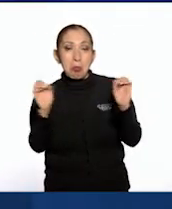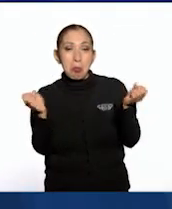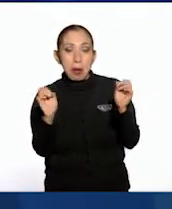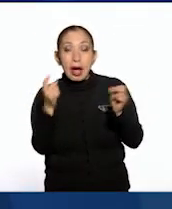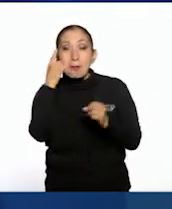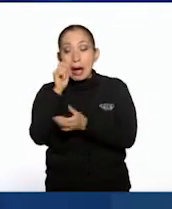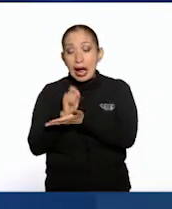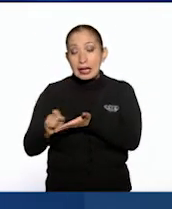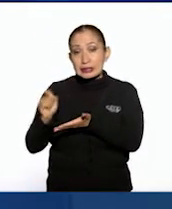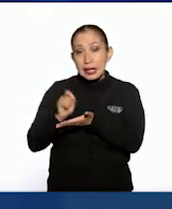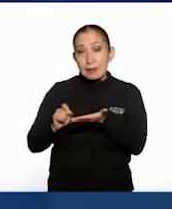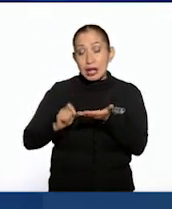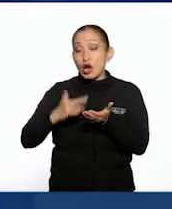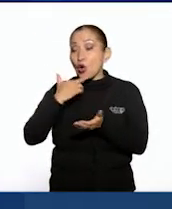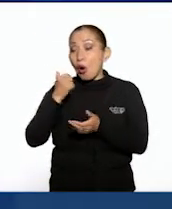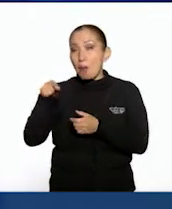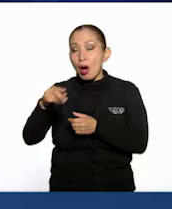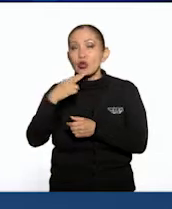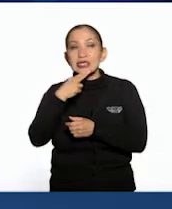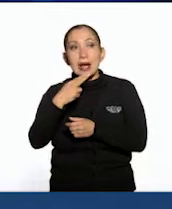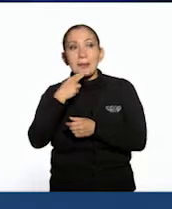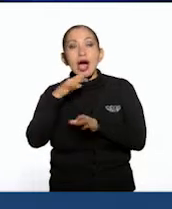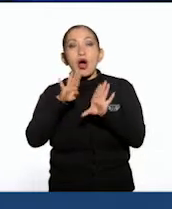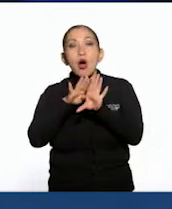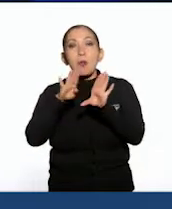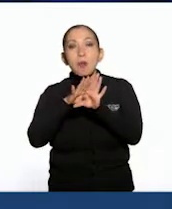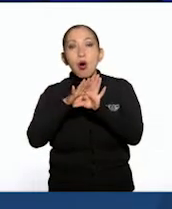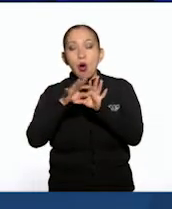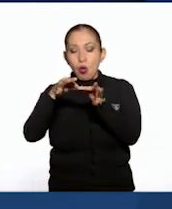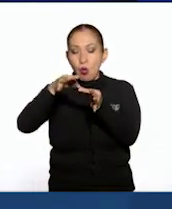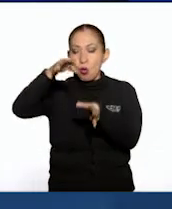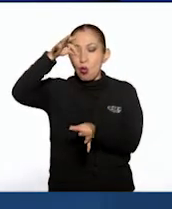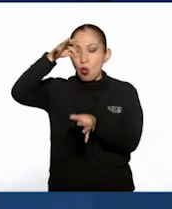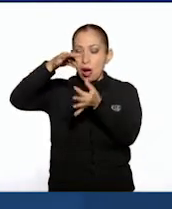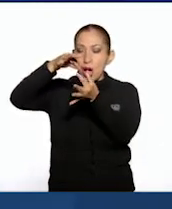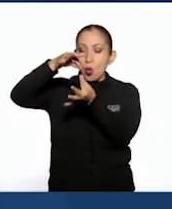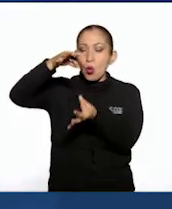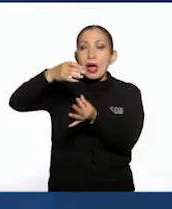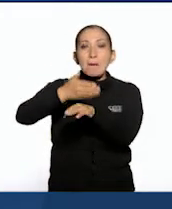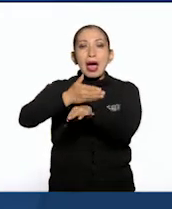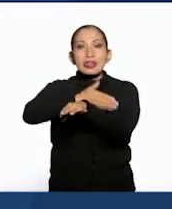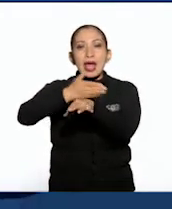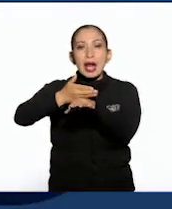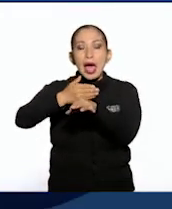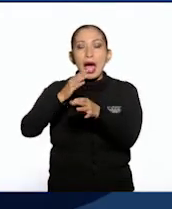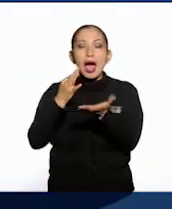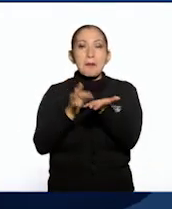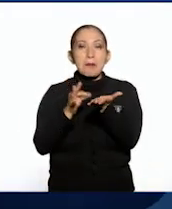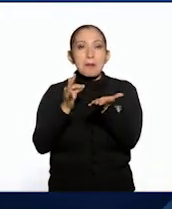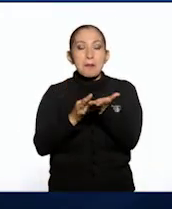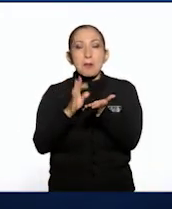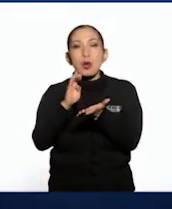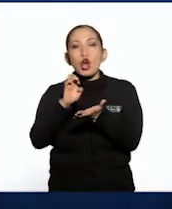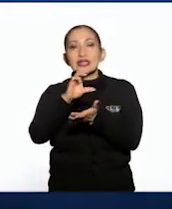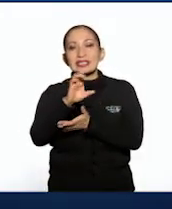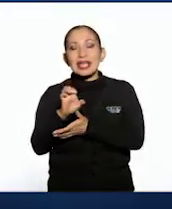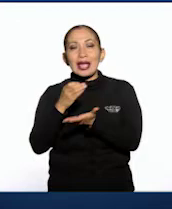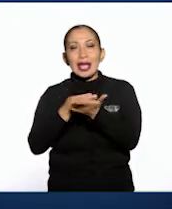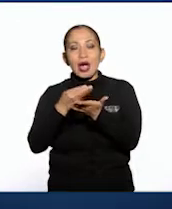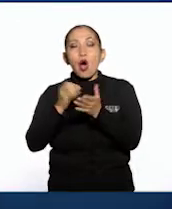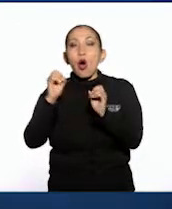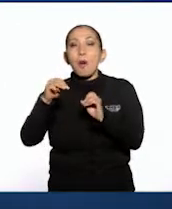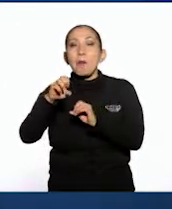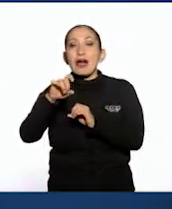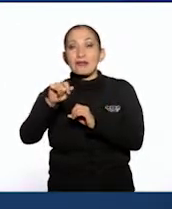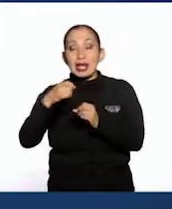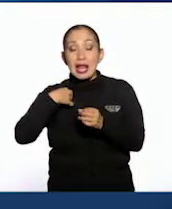Para escribir, los romanos empleaban una especie de caña puntiaguda hecha de madera, bronce o marfil.